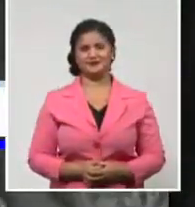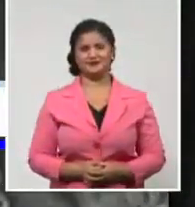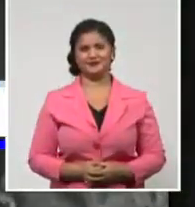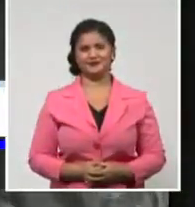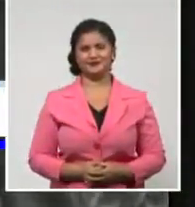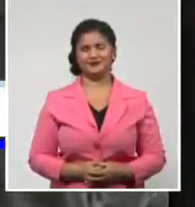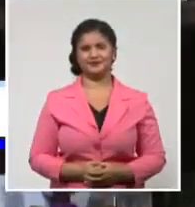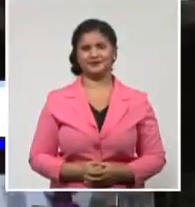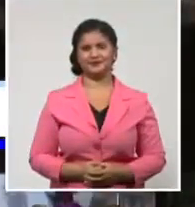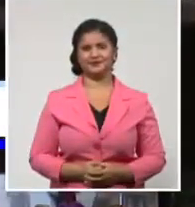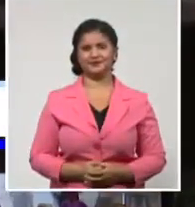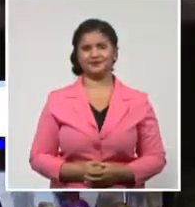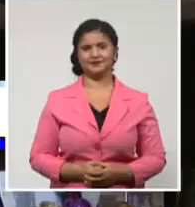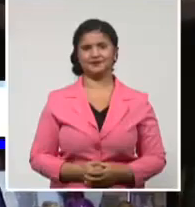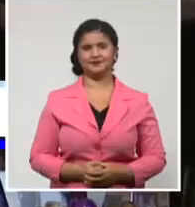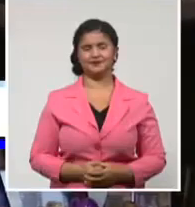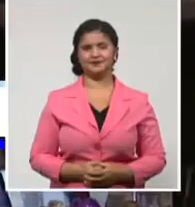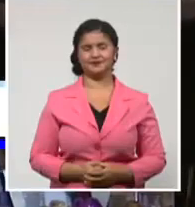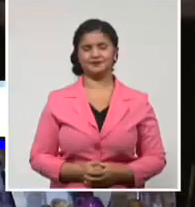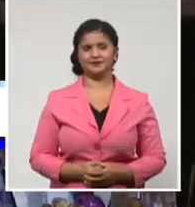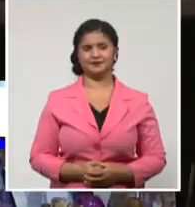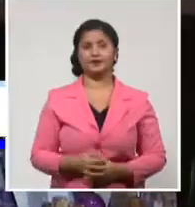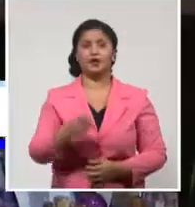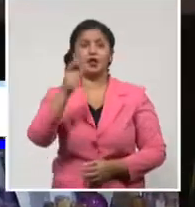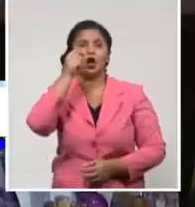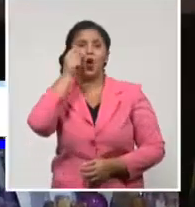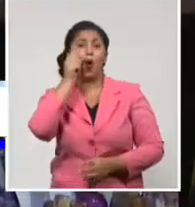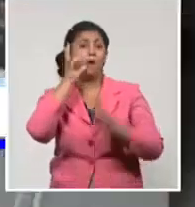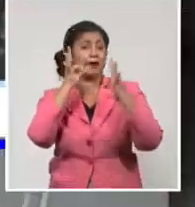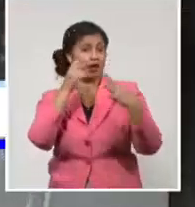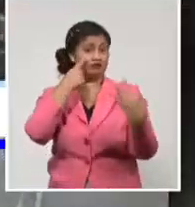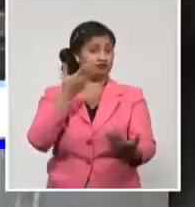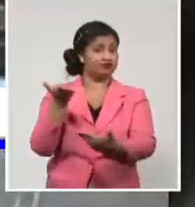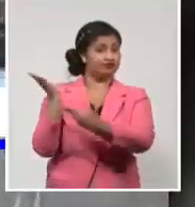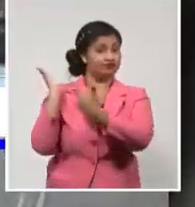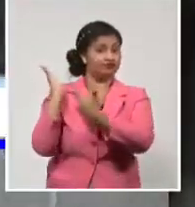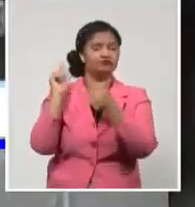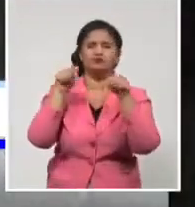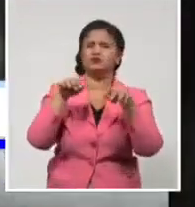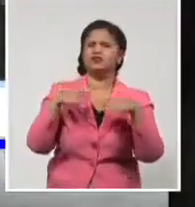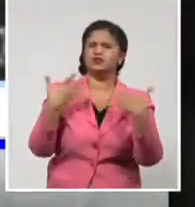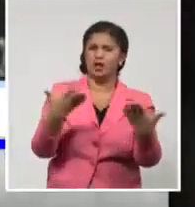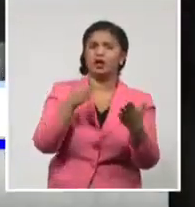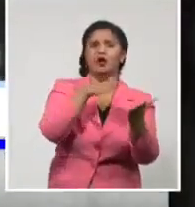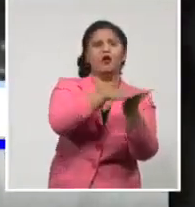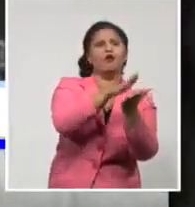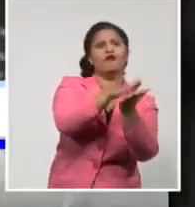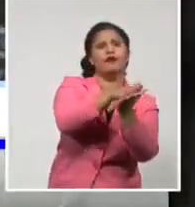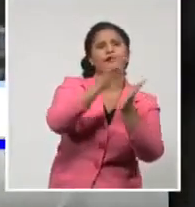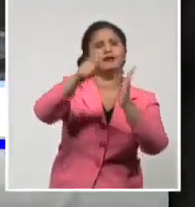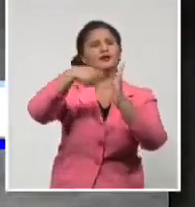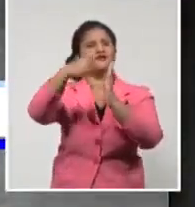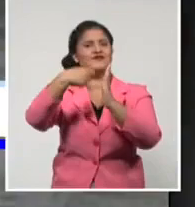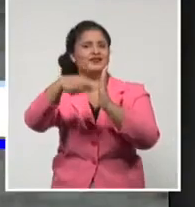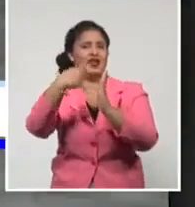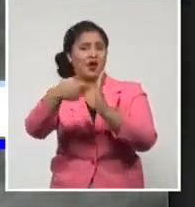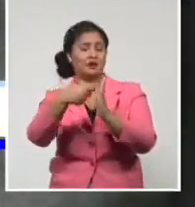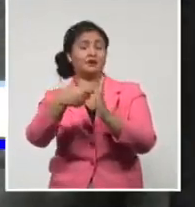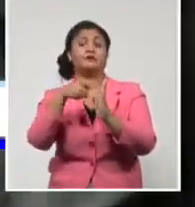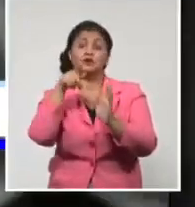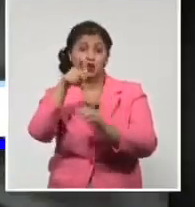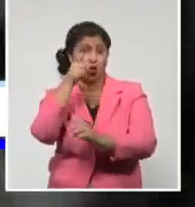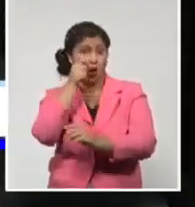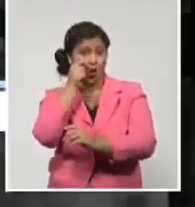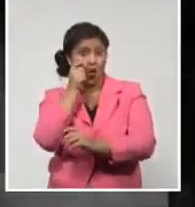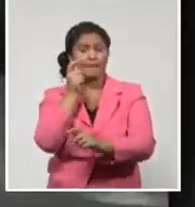como una reliquia héctor felipe guarda las imágenes de sus muchachos angolanos enseñarlos y educarlos fue parte de su misión al